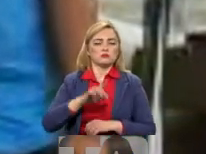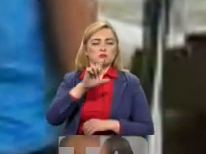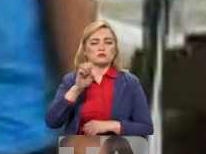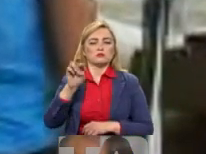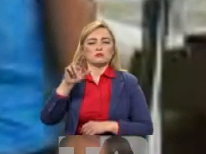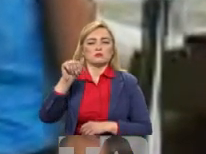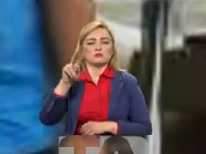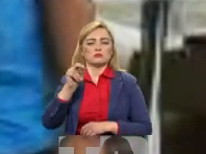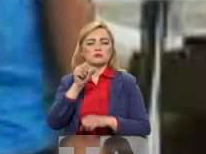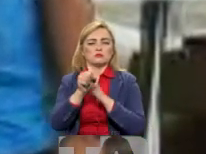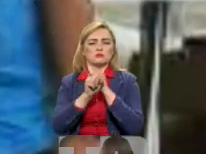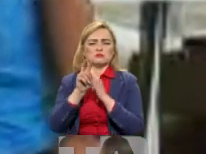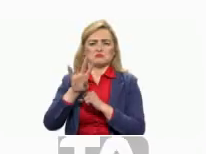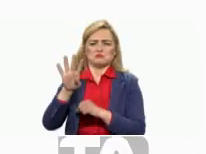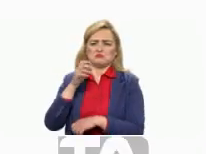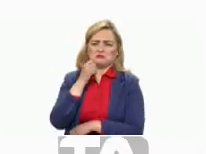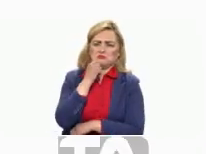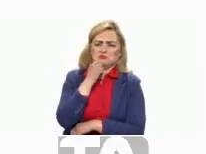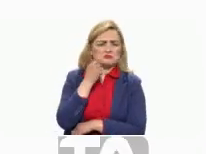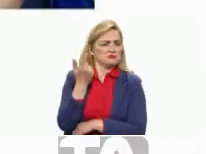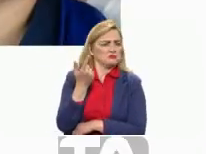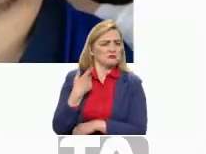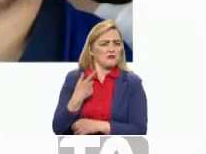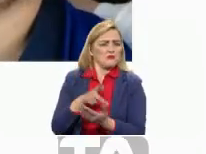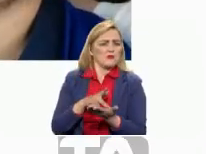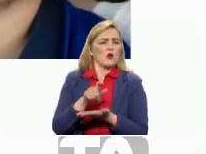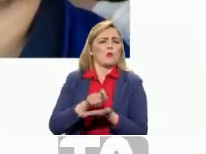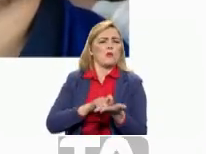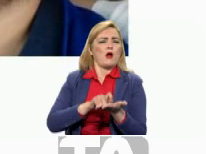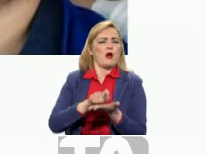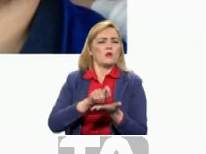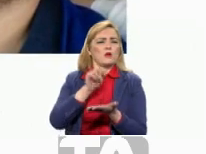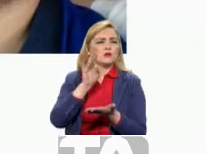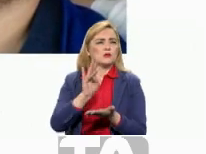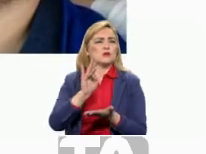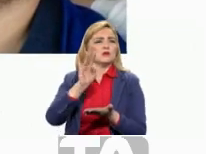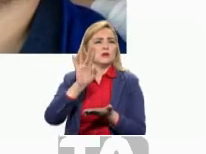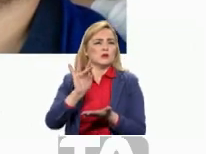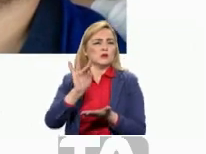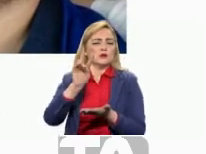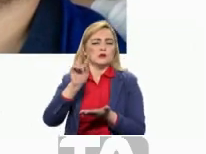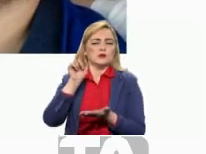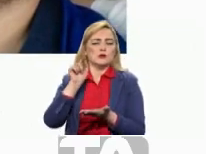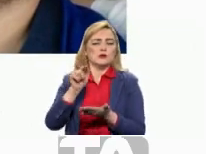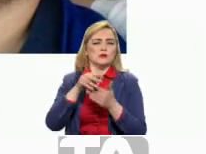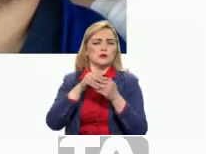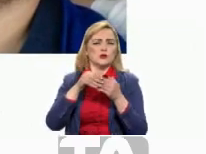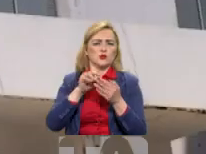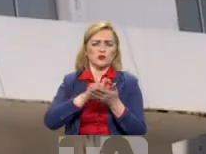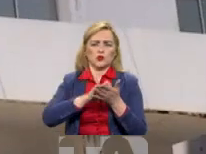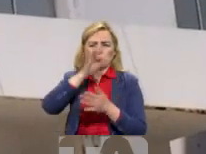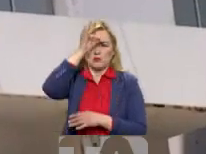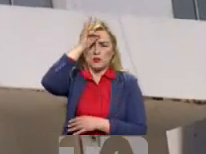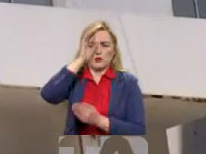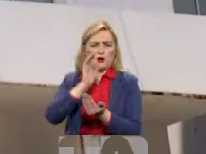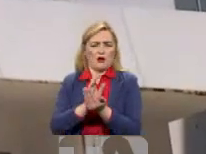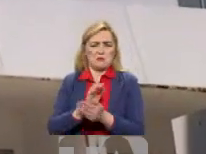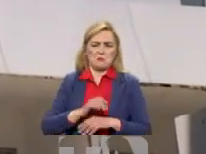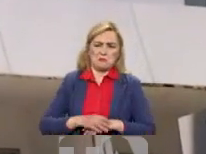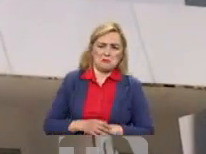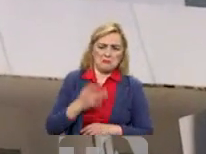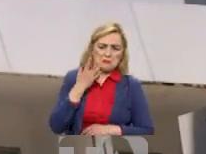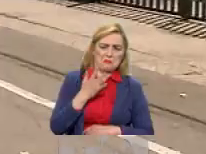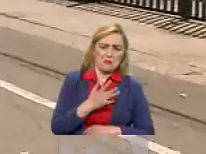candela de apenas 24 años haya recibido un contrato por 782 mil dólares en el hospital teodoro maldonado carbo